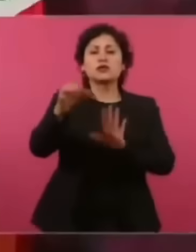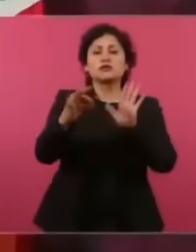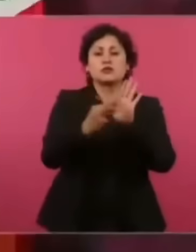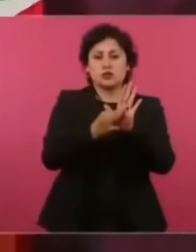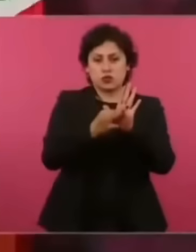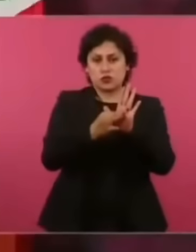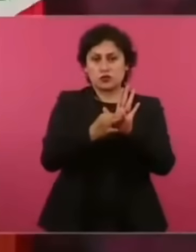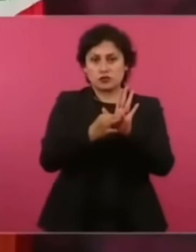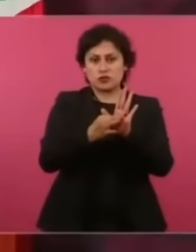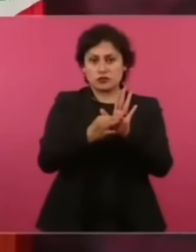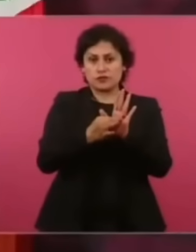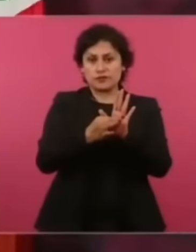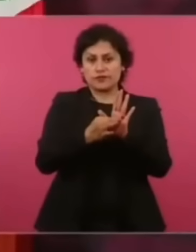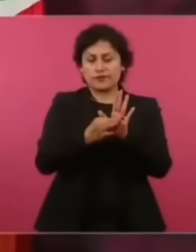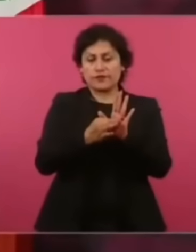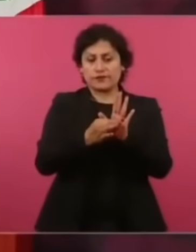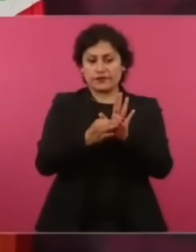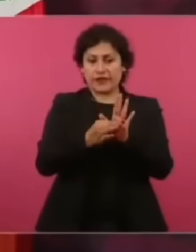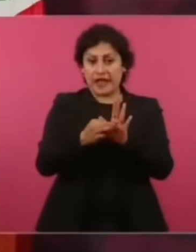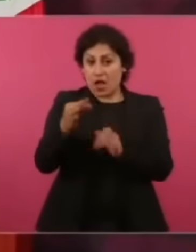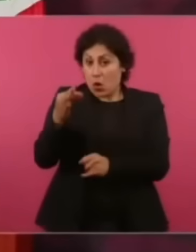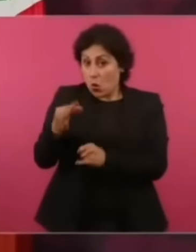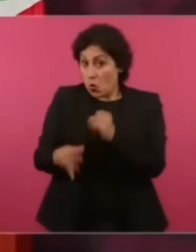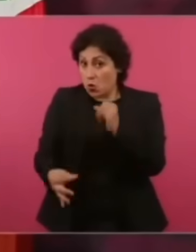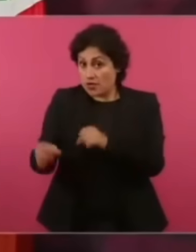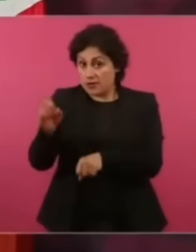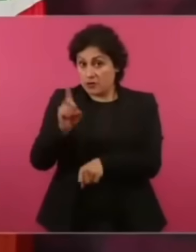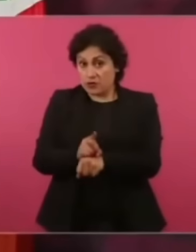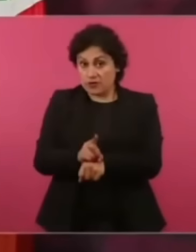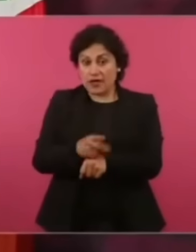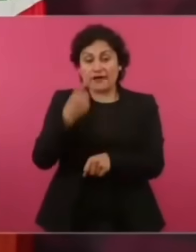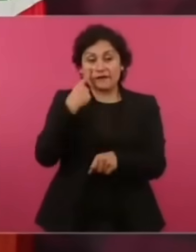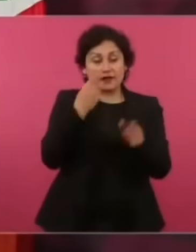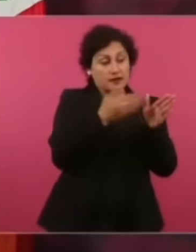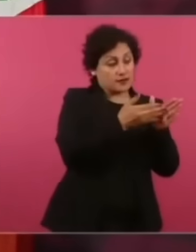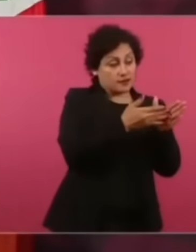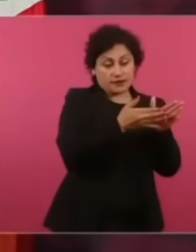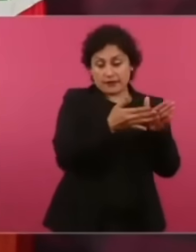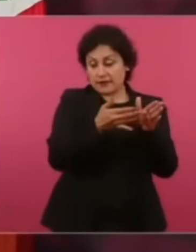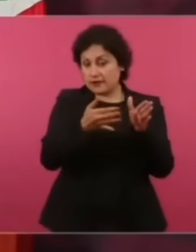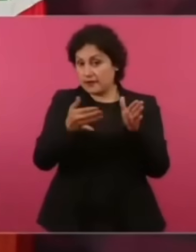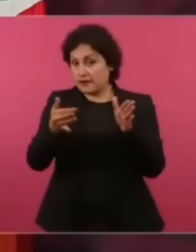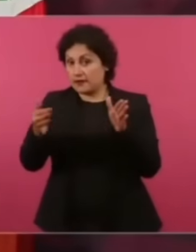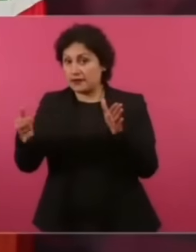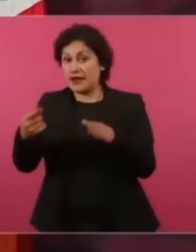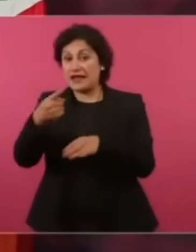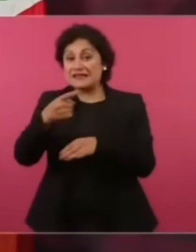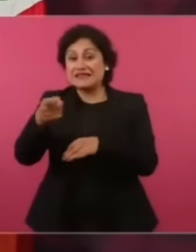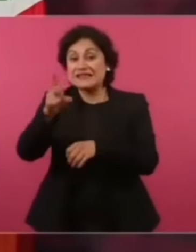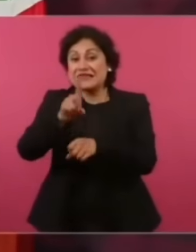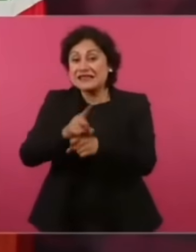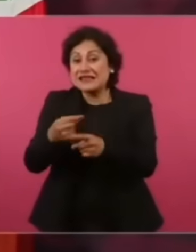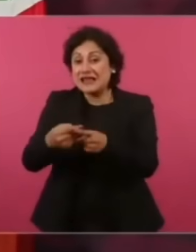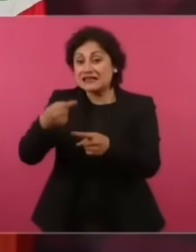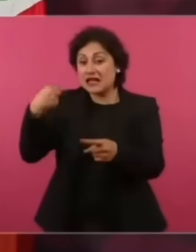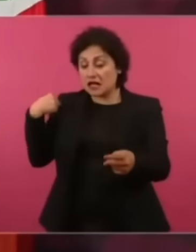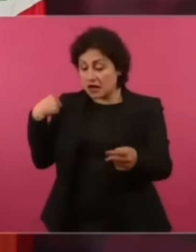Y él traía 18 el último día, pero ese es el último día. Miren cómo estaba. 100 días antes.